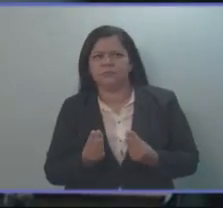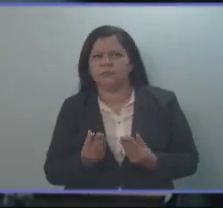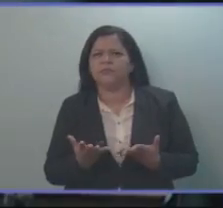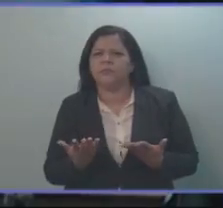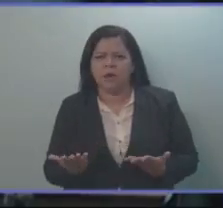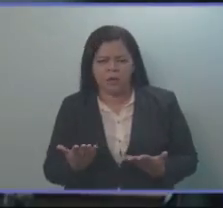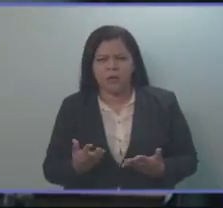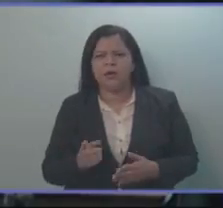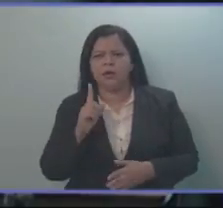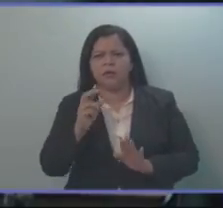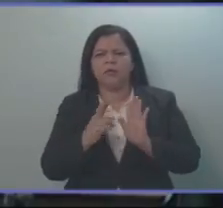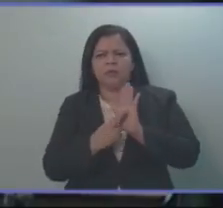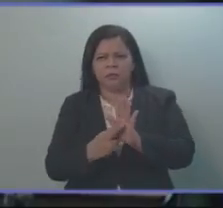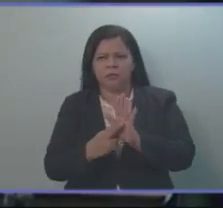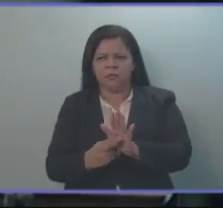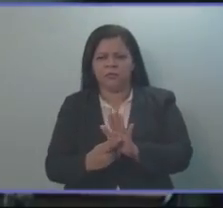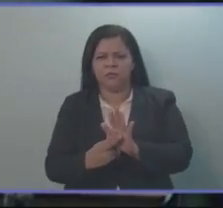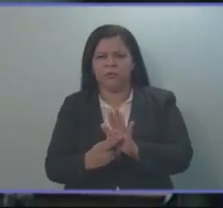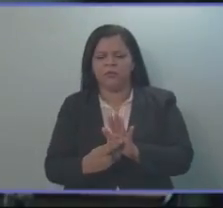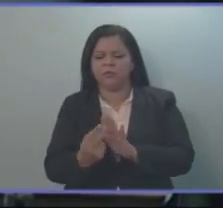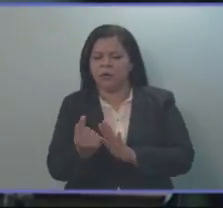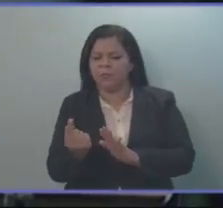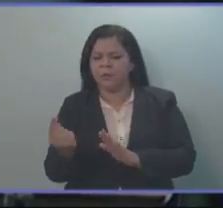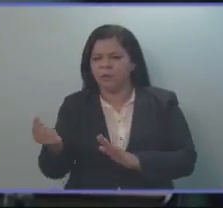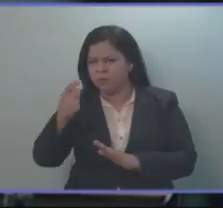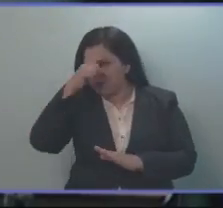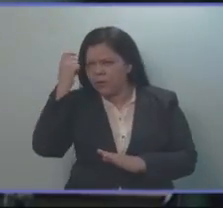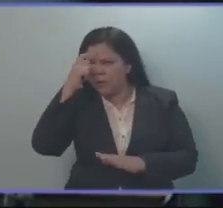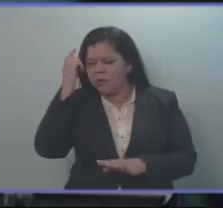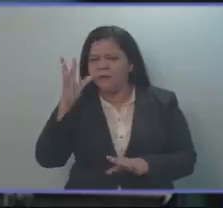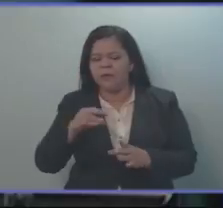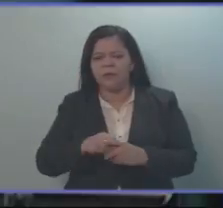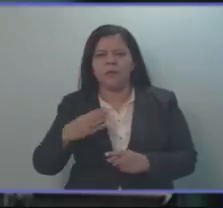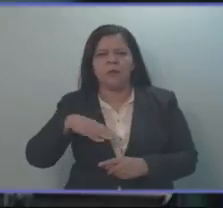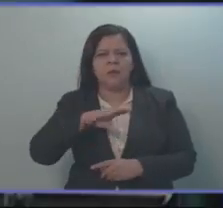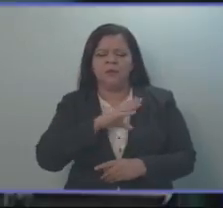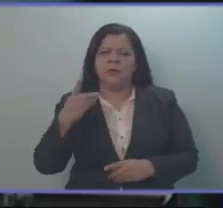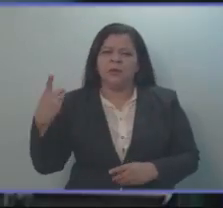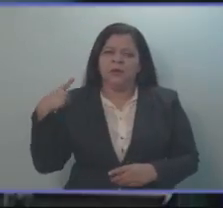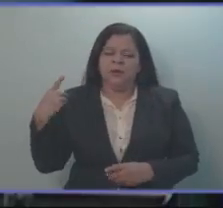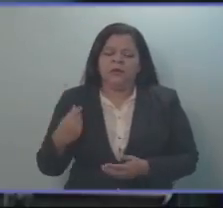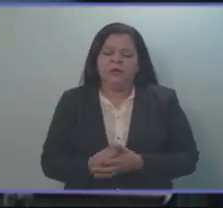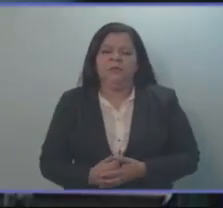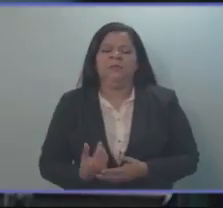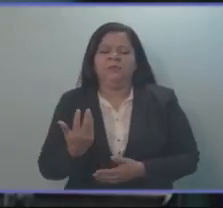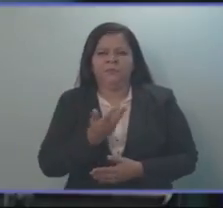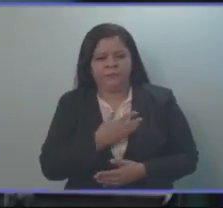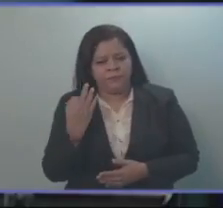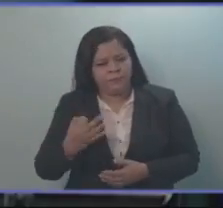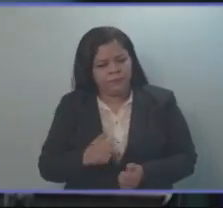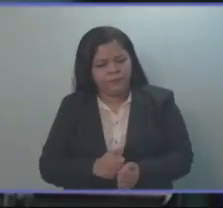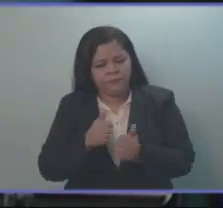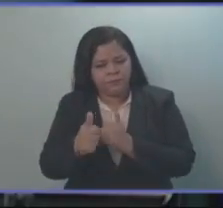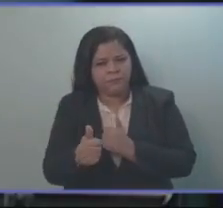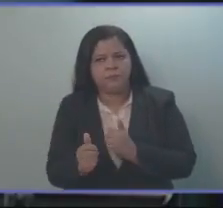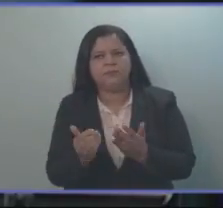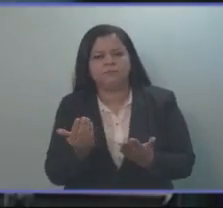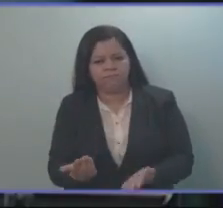una representación de los trabajadores en el Consejo Directivo. Tenemos que avanzar hacia